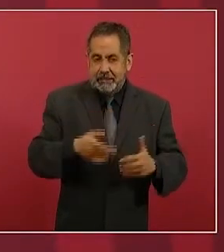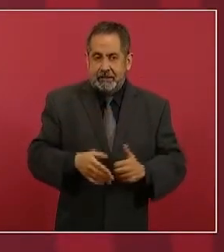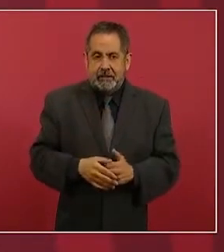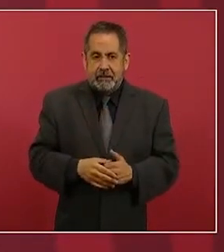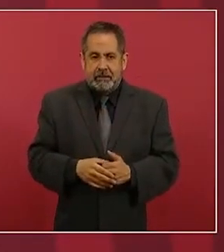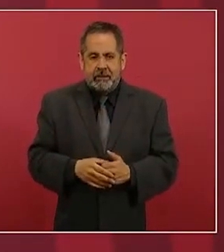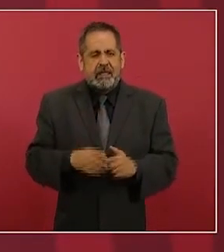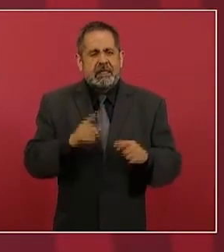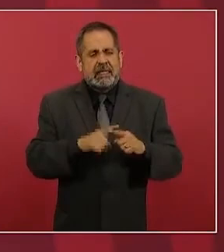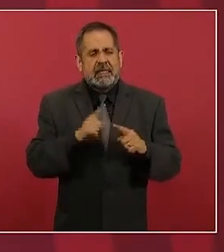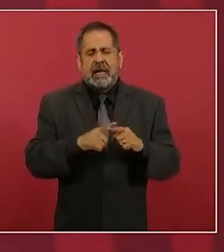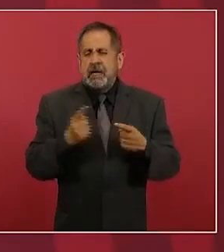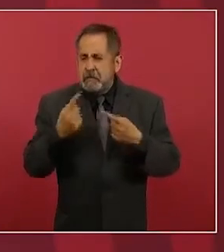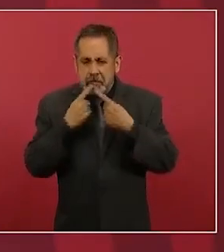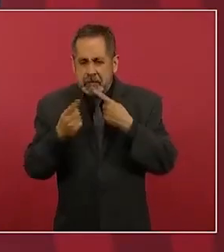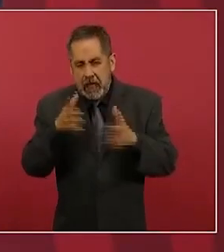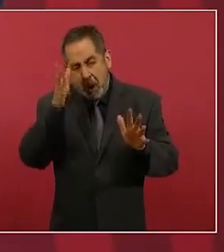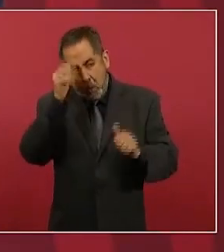¿Y qué negocia?